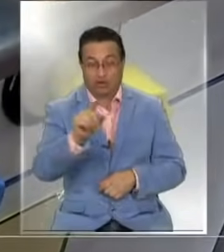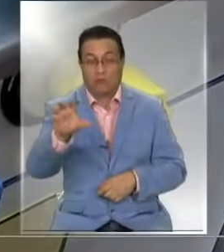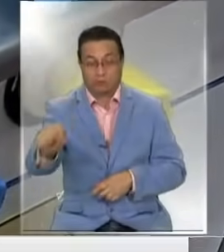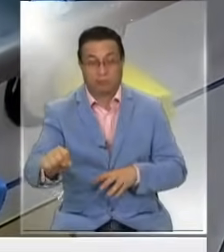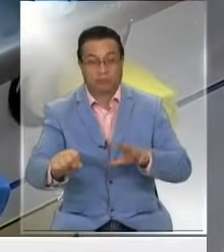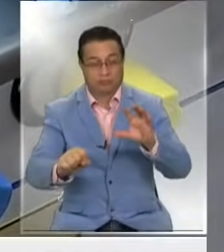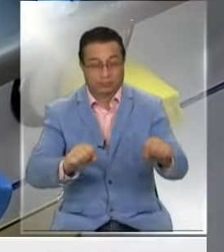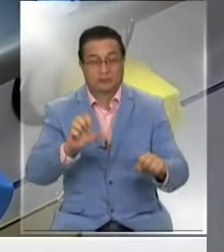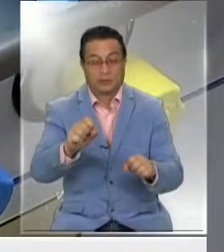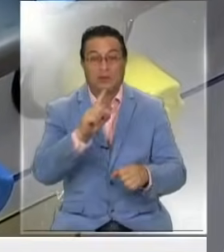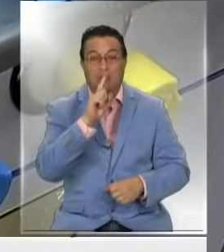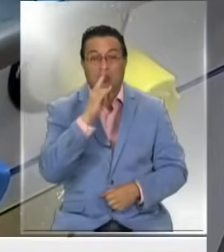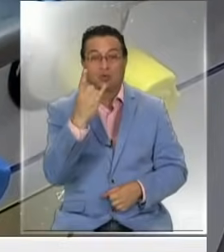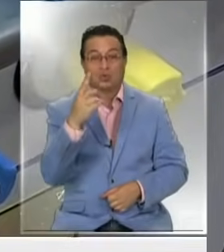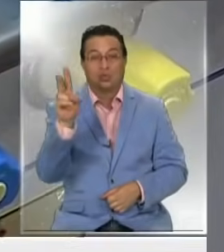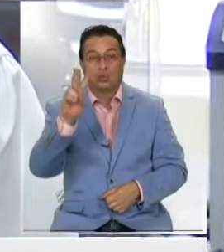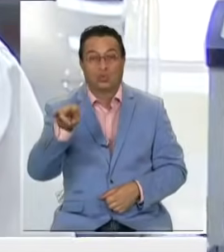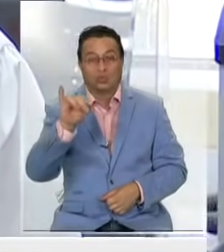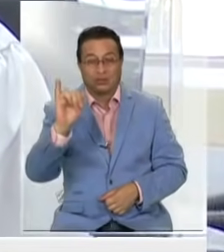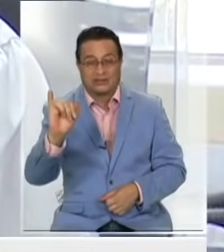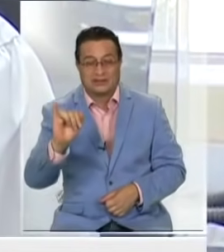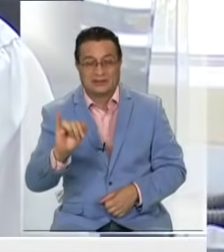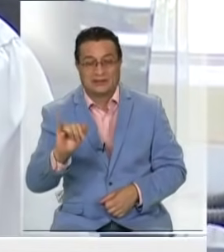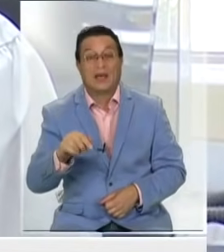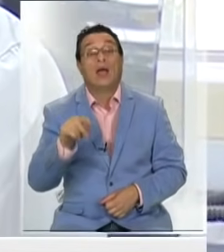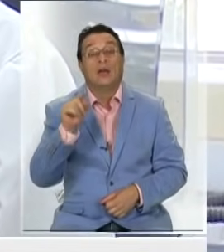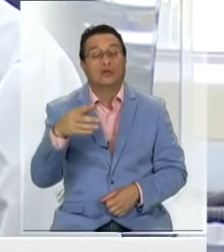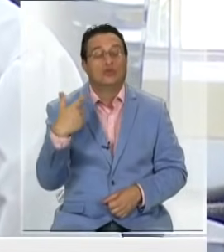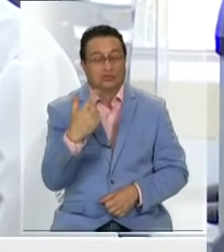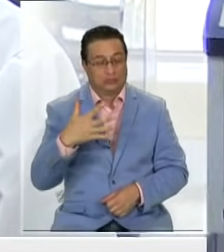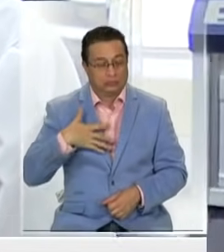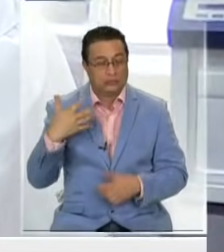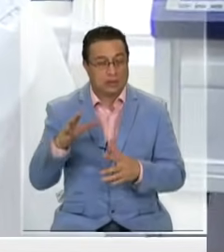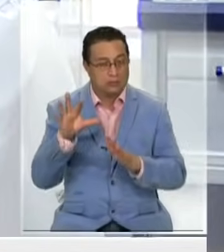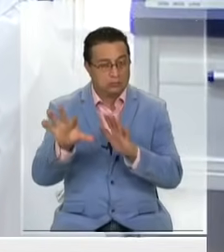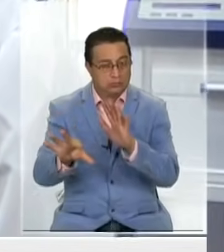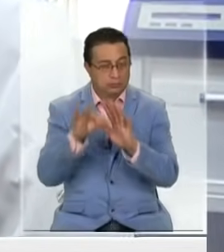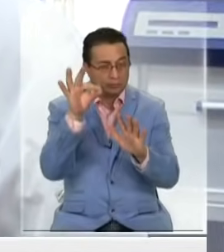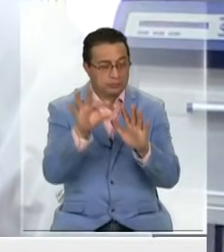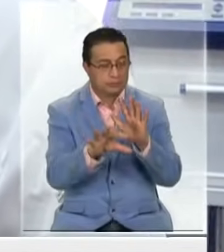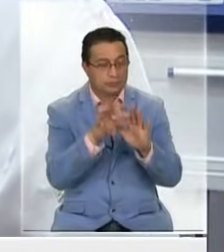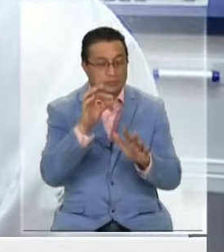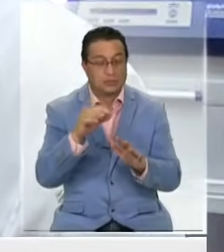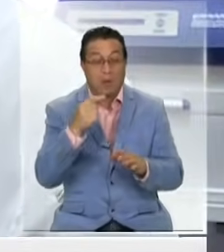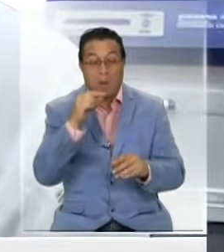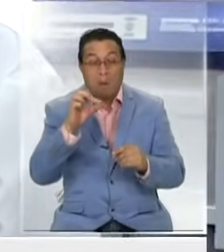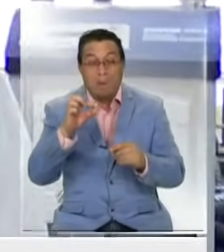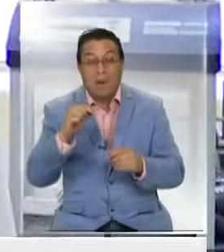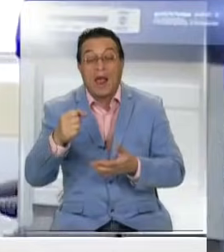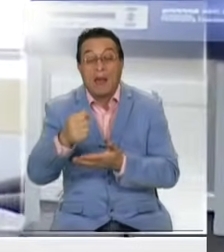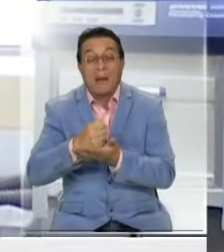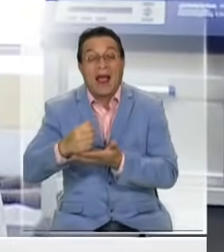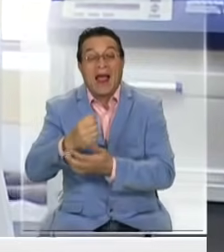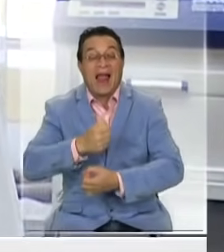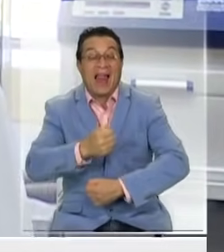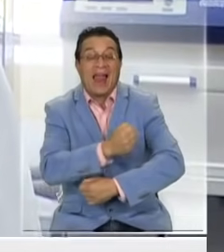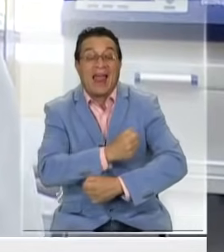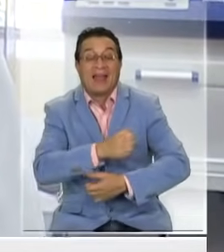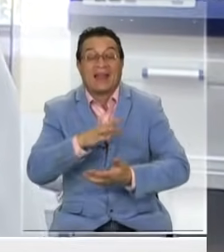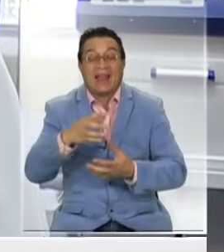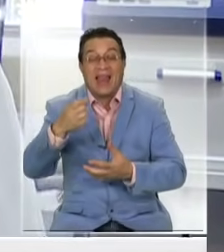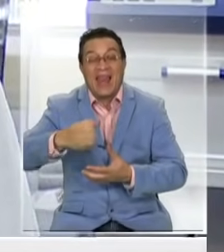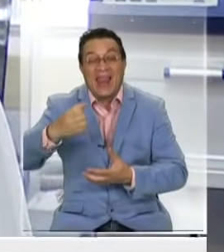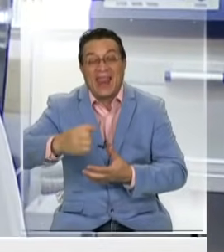como Tusi o Tusi B. Nosotros hemos encontrado, como te decía, ¿no es cierto?, polvos para preparar leche, ¿no es cierto?, de los niños que